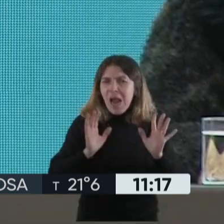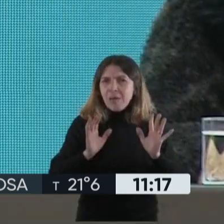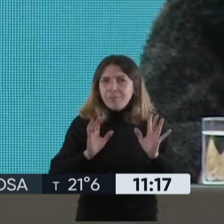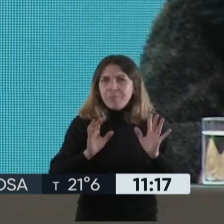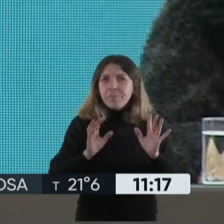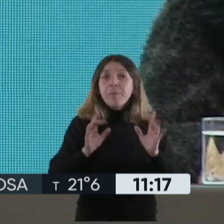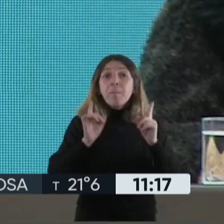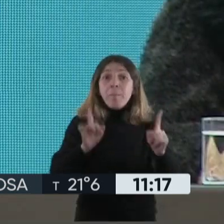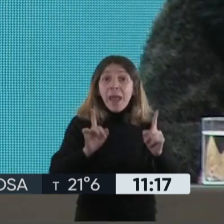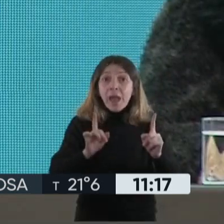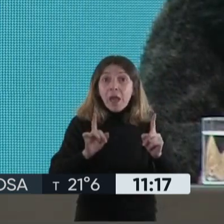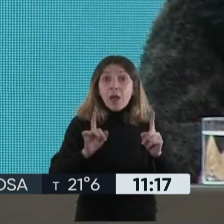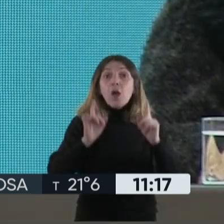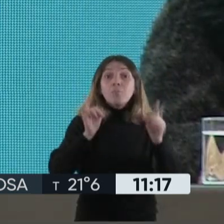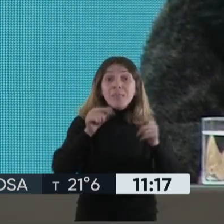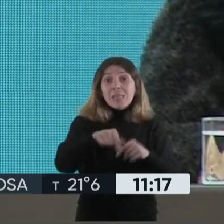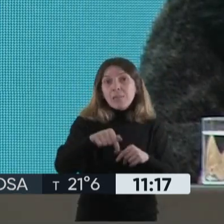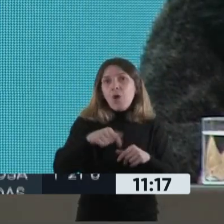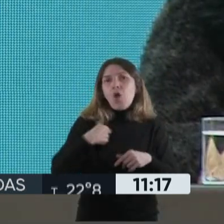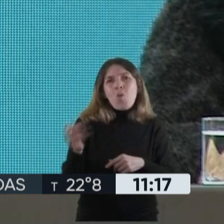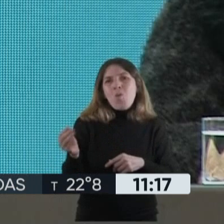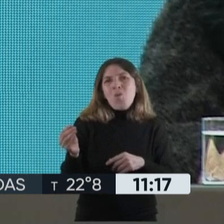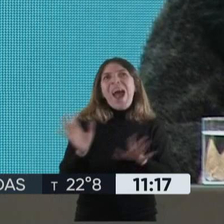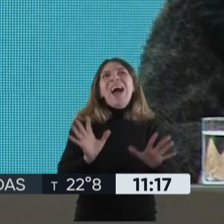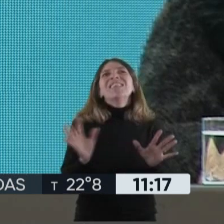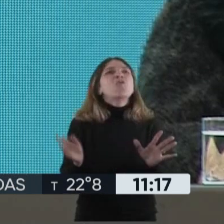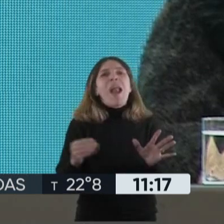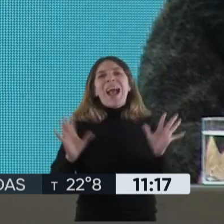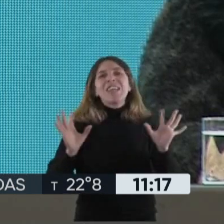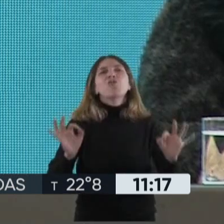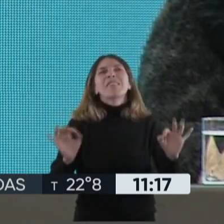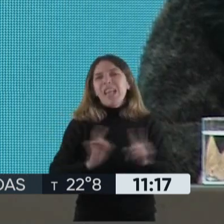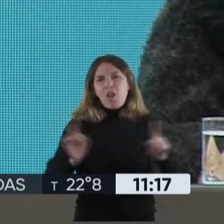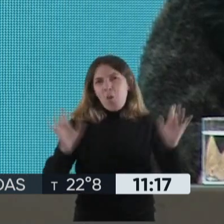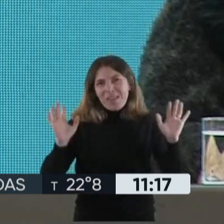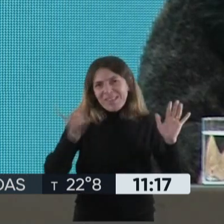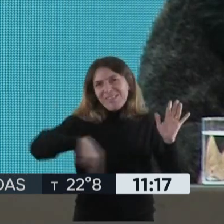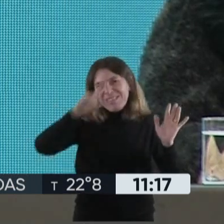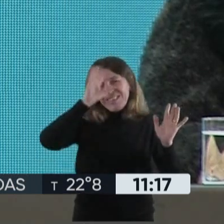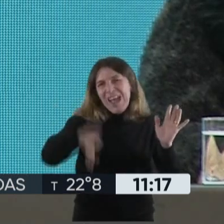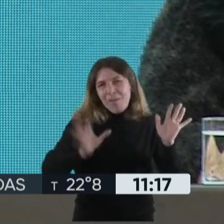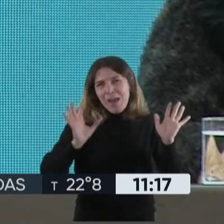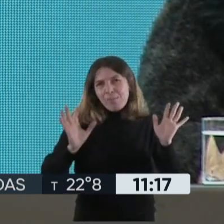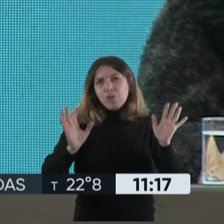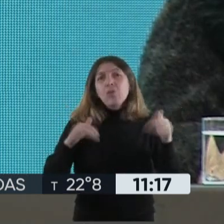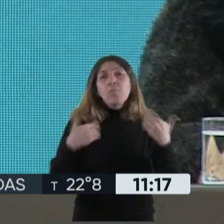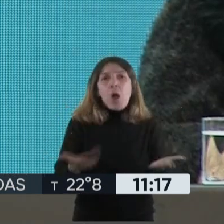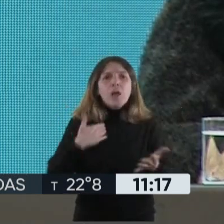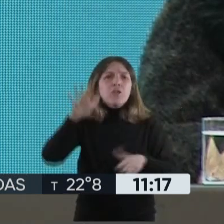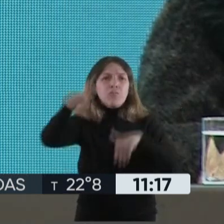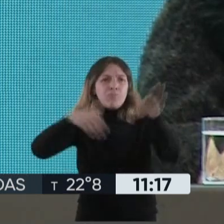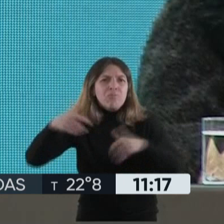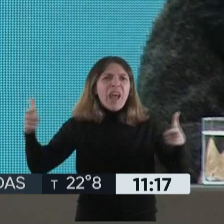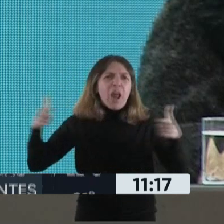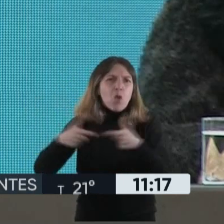Pero con esta herramienta no alcanza, y lo sabemos, y por eso hemos citado a reuniones de